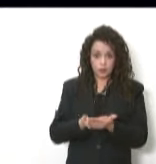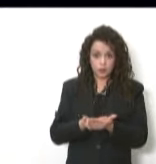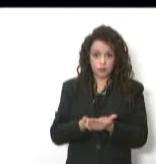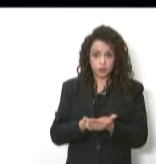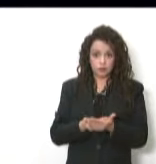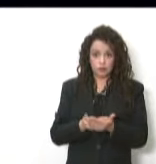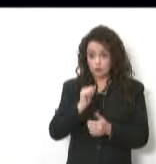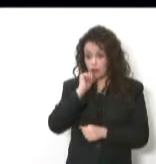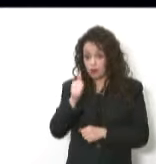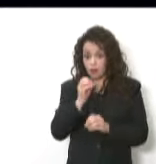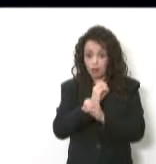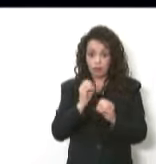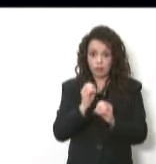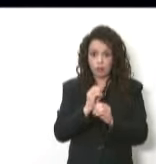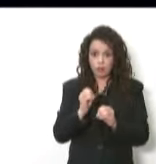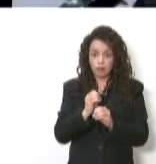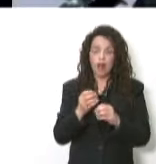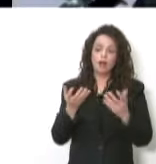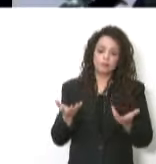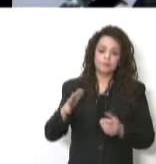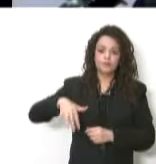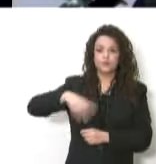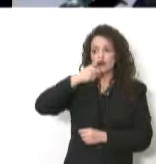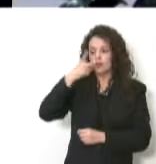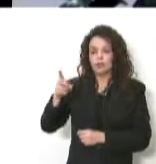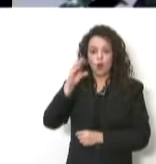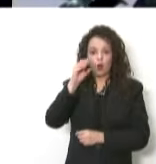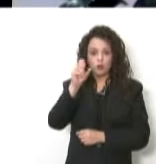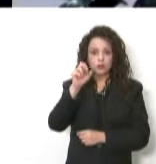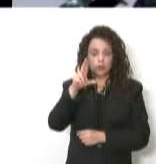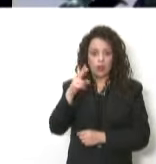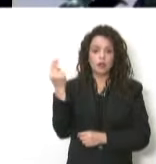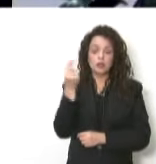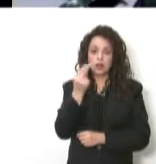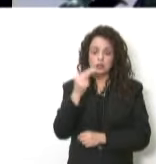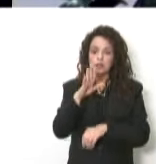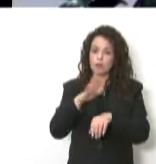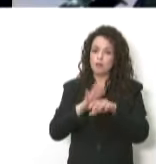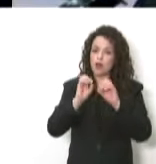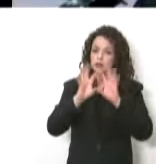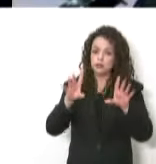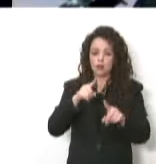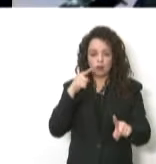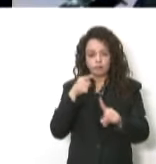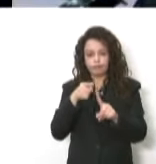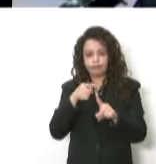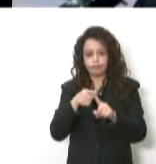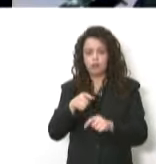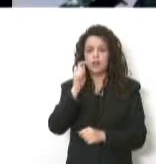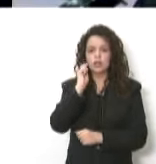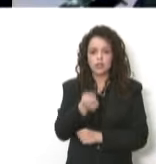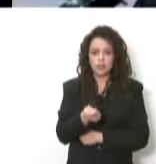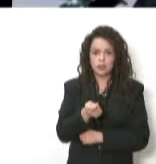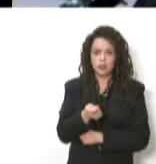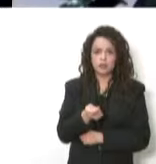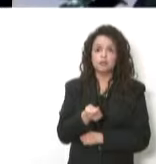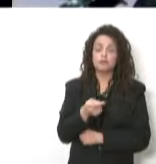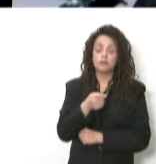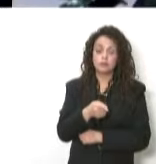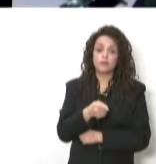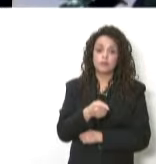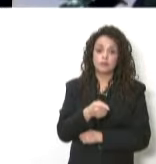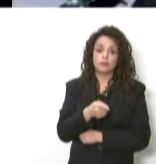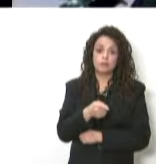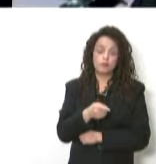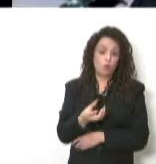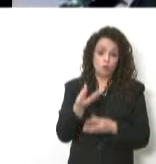De no ser así, conviene decir, ya lo dijo Oscar, enfatizar, esta ha sido y será una faceta de